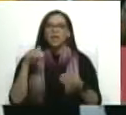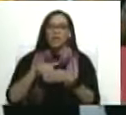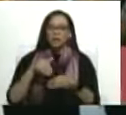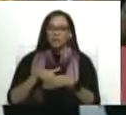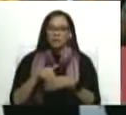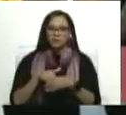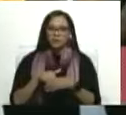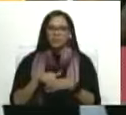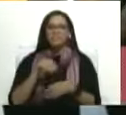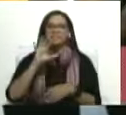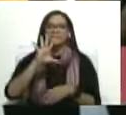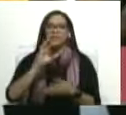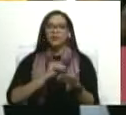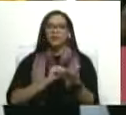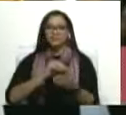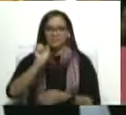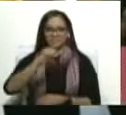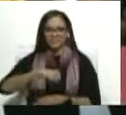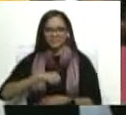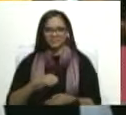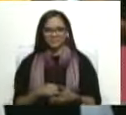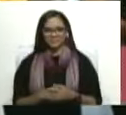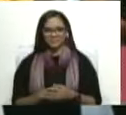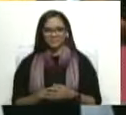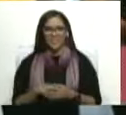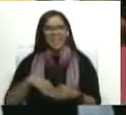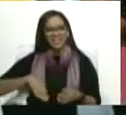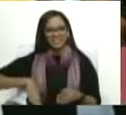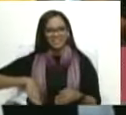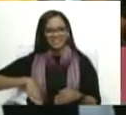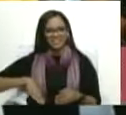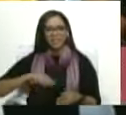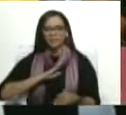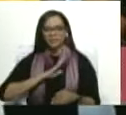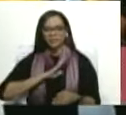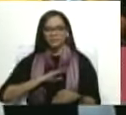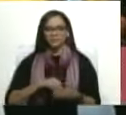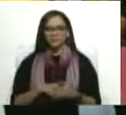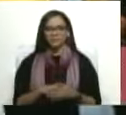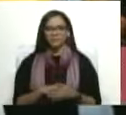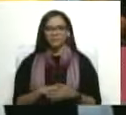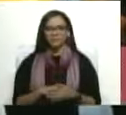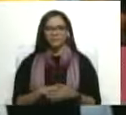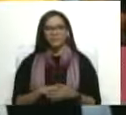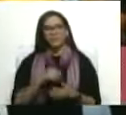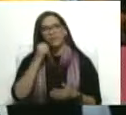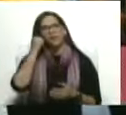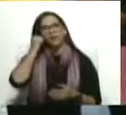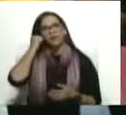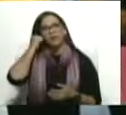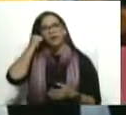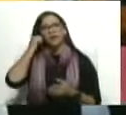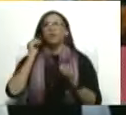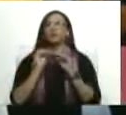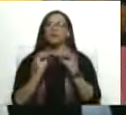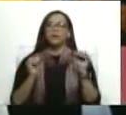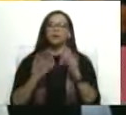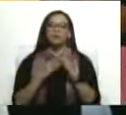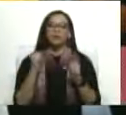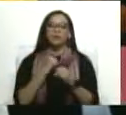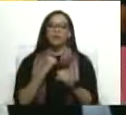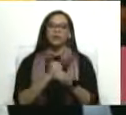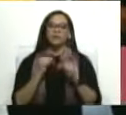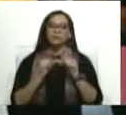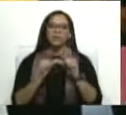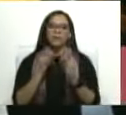votaciones, 5 veces sí. El Esequibo es de nosotros. Llamado a todos los trabajadores para que, bueno, se